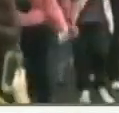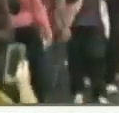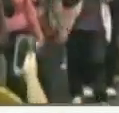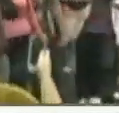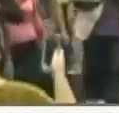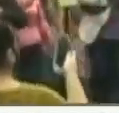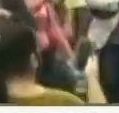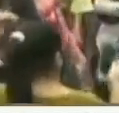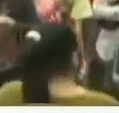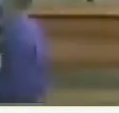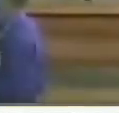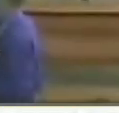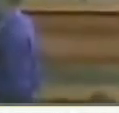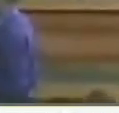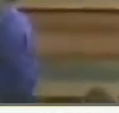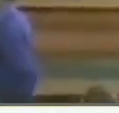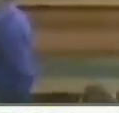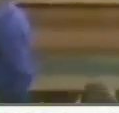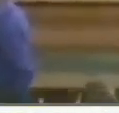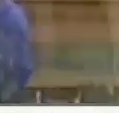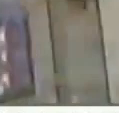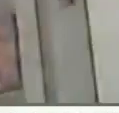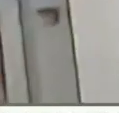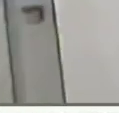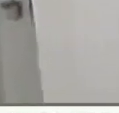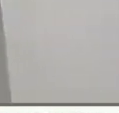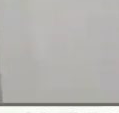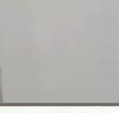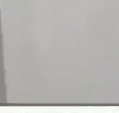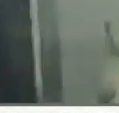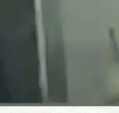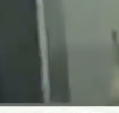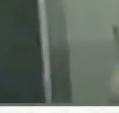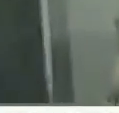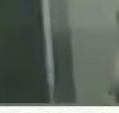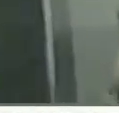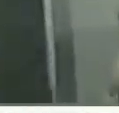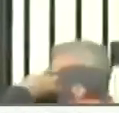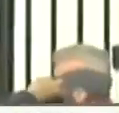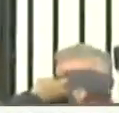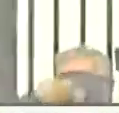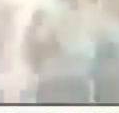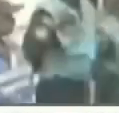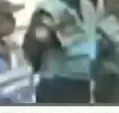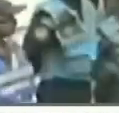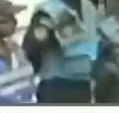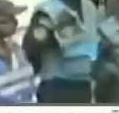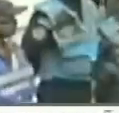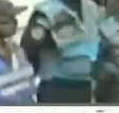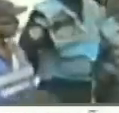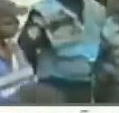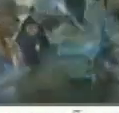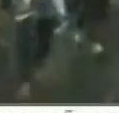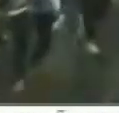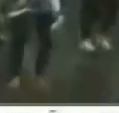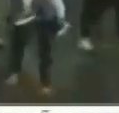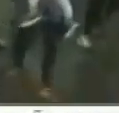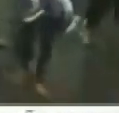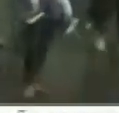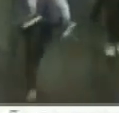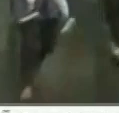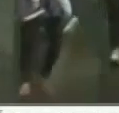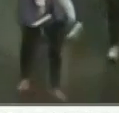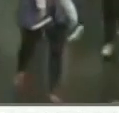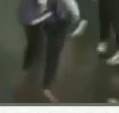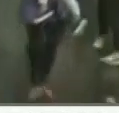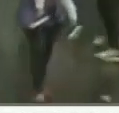con la ceremonia de la Palma Bendita, pasando por la procesión sin feligresía del Nazareno de San Pablo, que contó con un recorrido